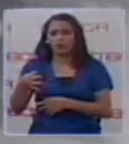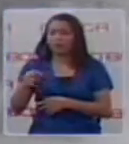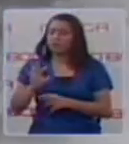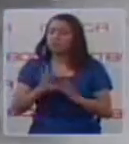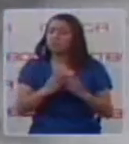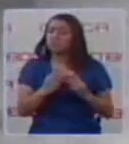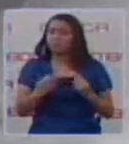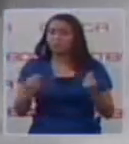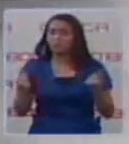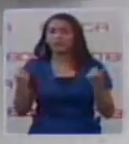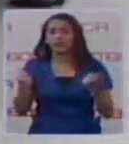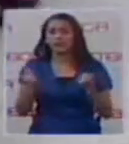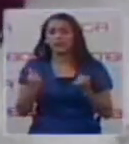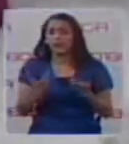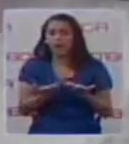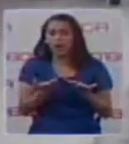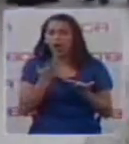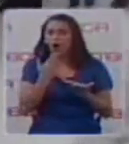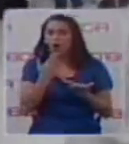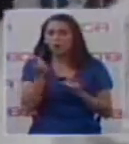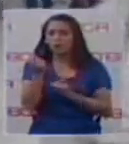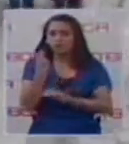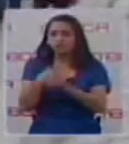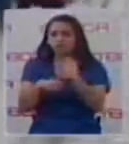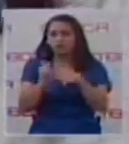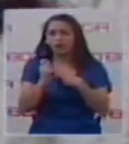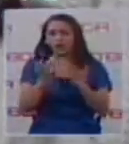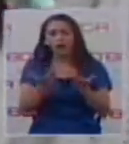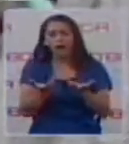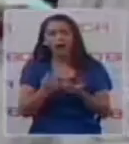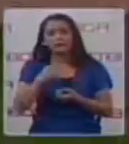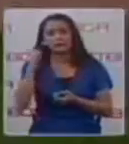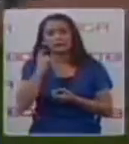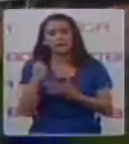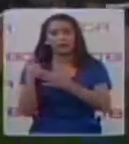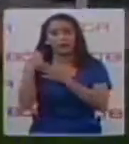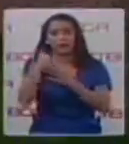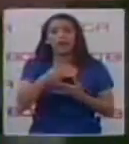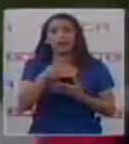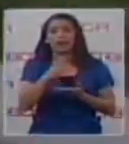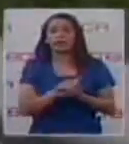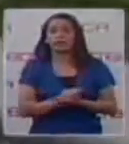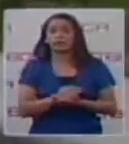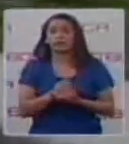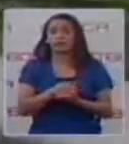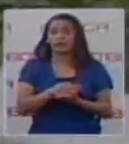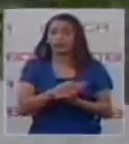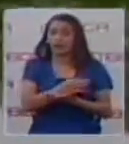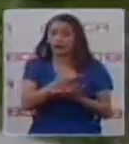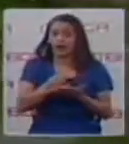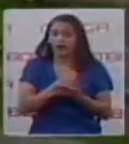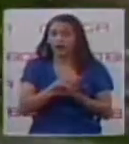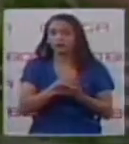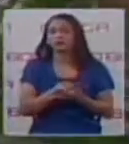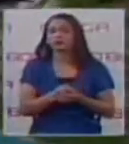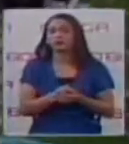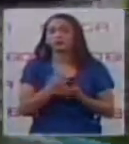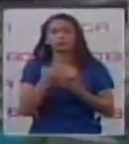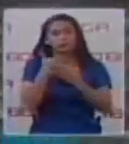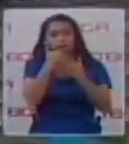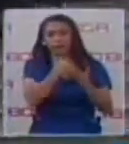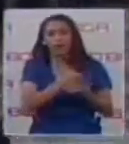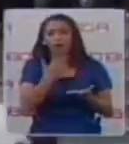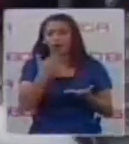comentó que su principal motivación es aportar para la dinamización de la economía de la provincia del Carchi y la zona fronteriza, afectados